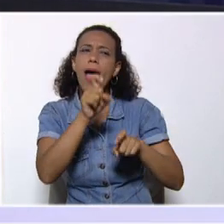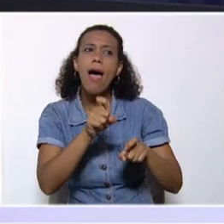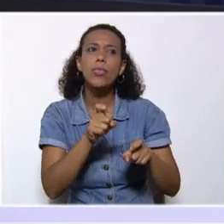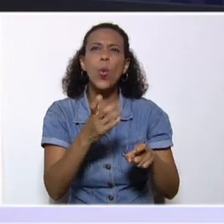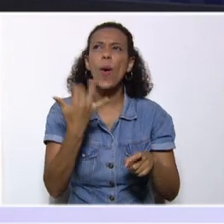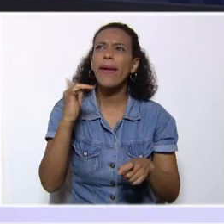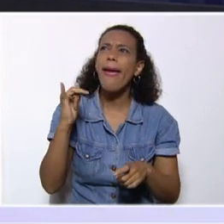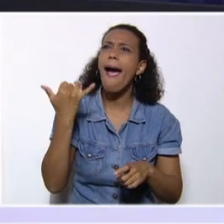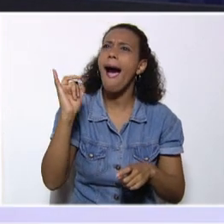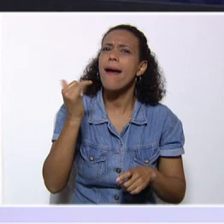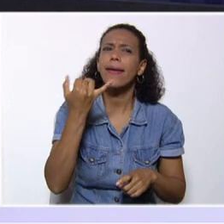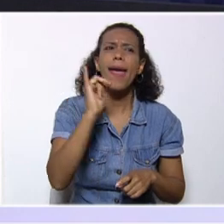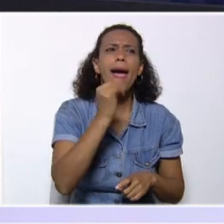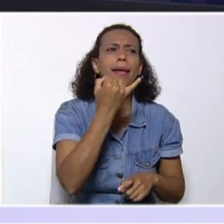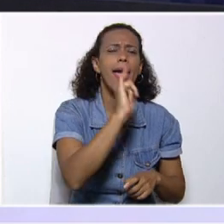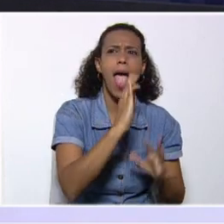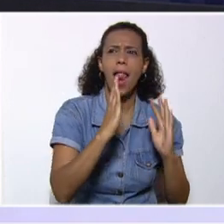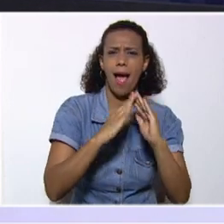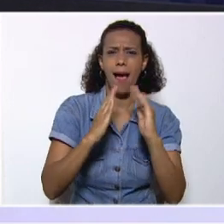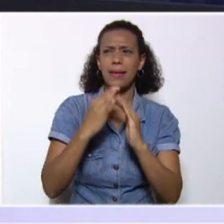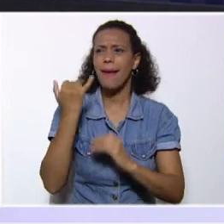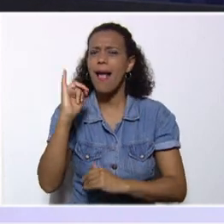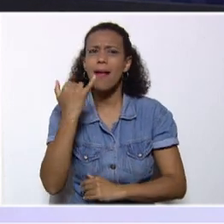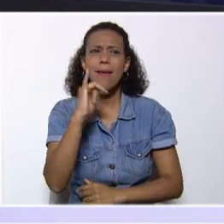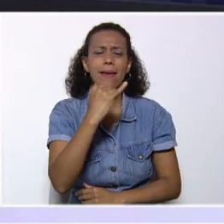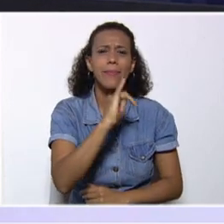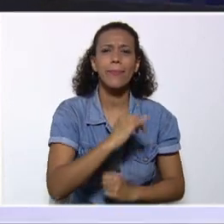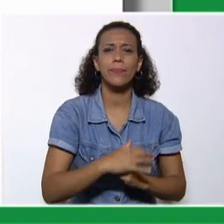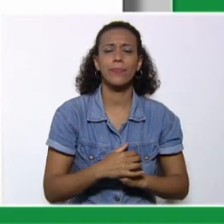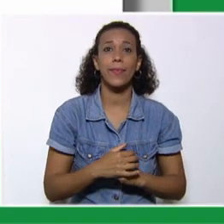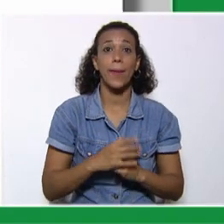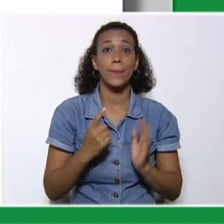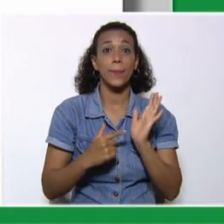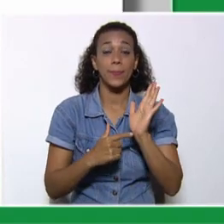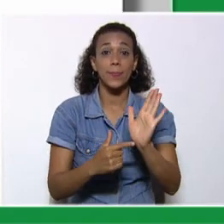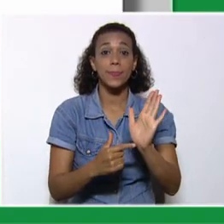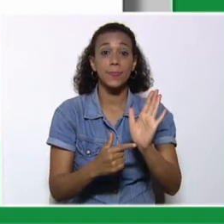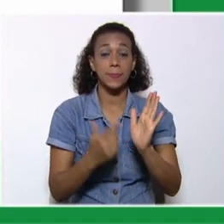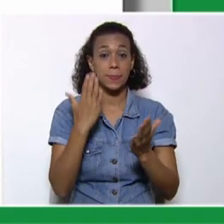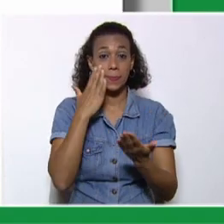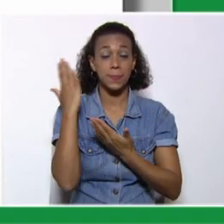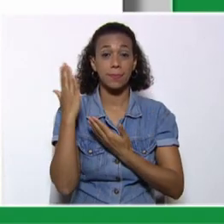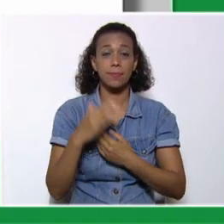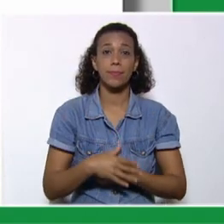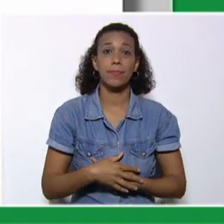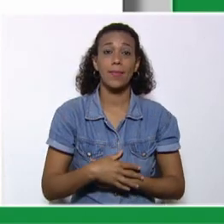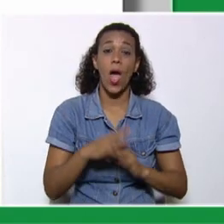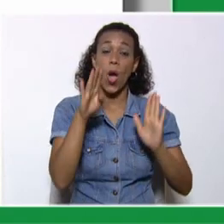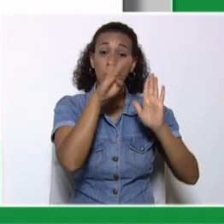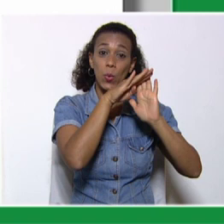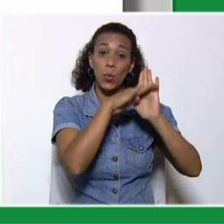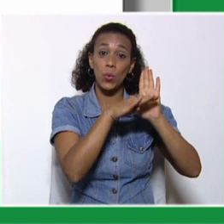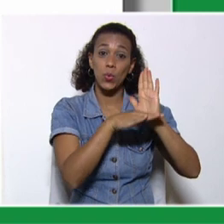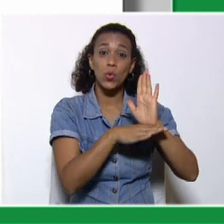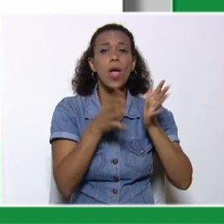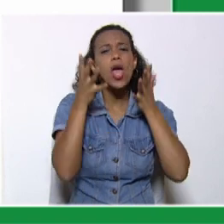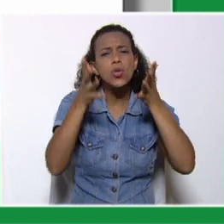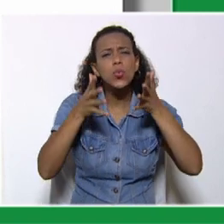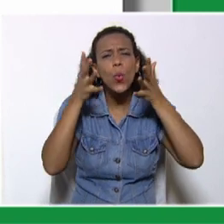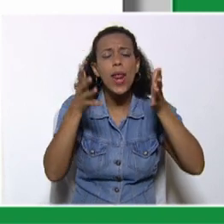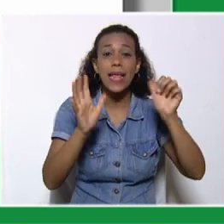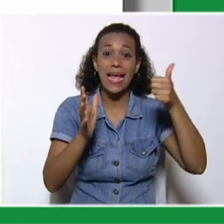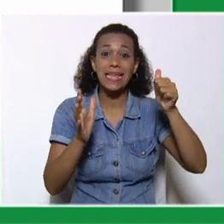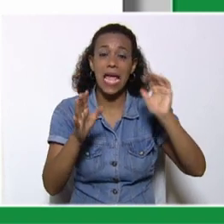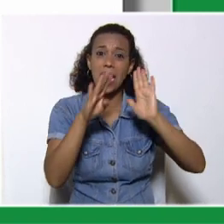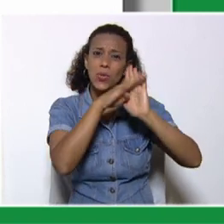cosas están viendo en la casa. Para eso entonces vamos a ver una lámina que dice lo siguiente, 10 sugerencias para hacer el